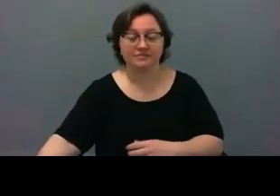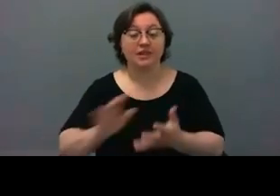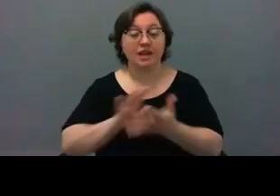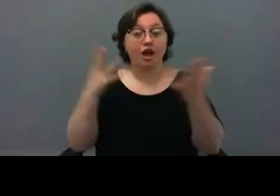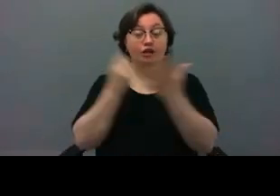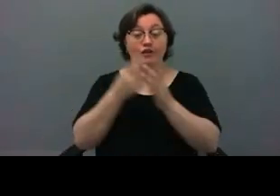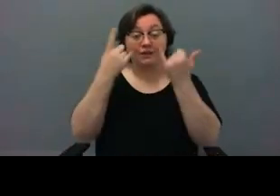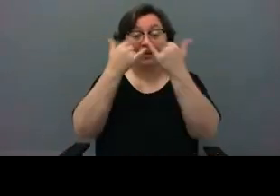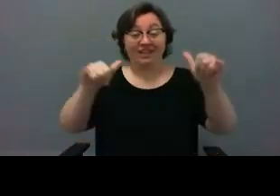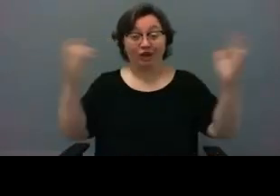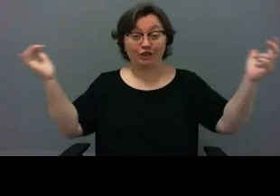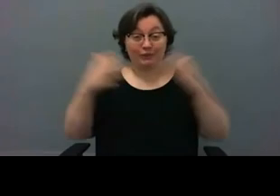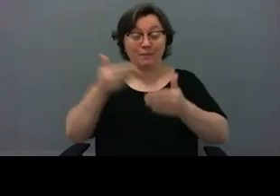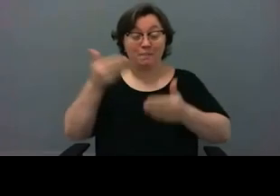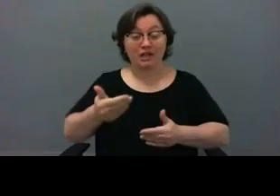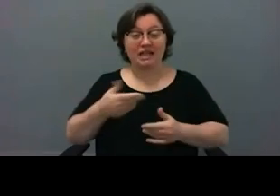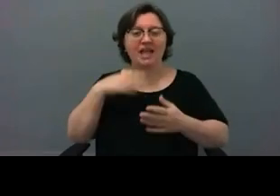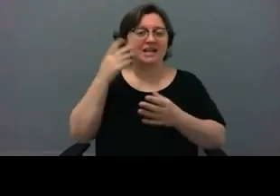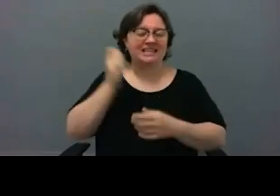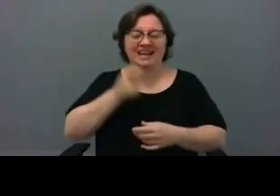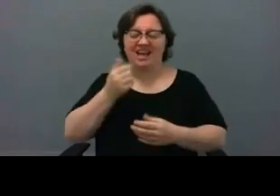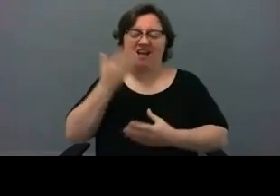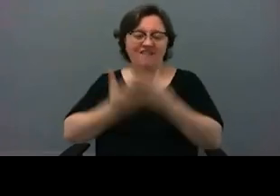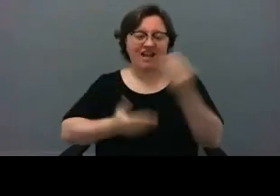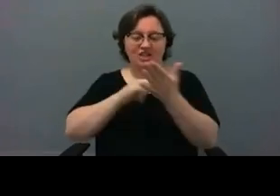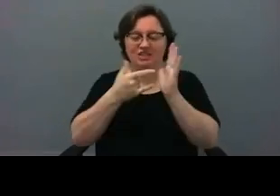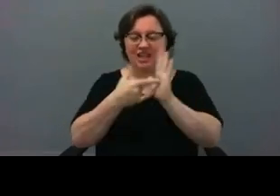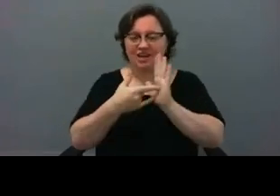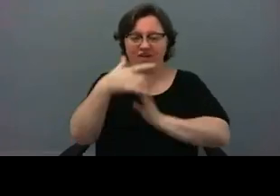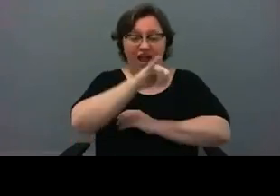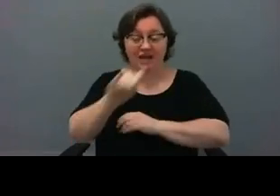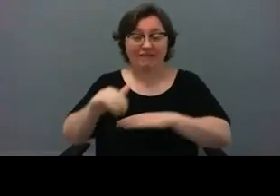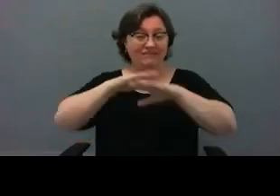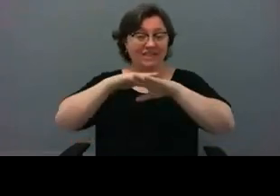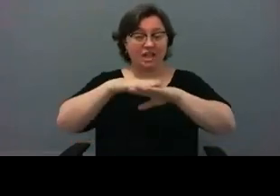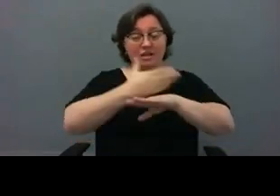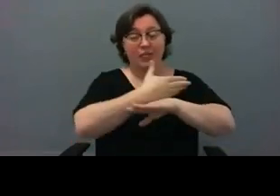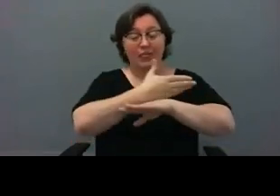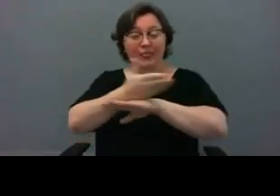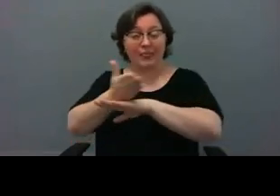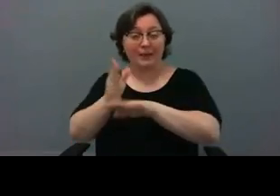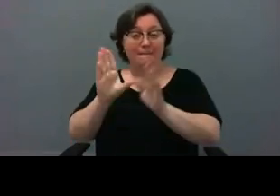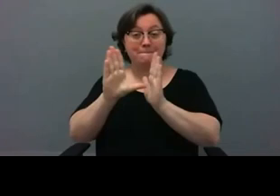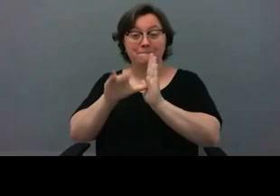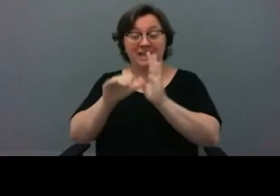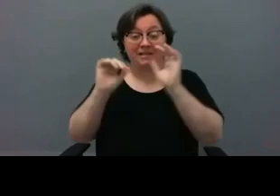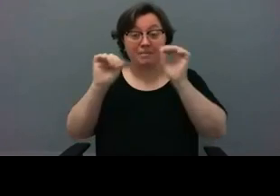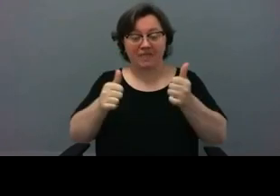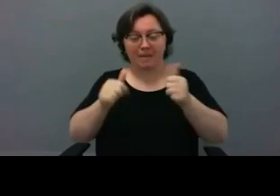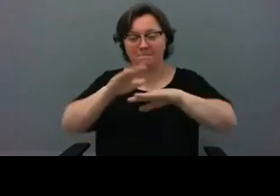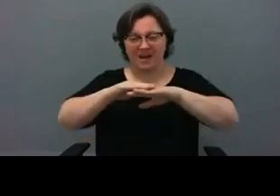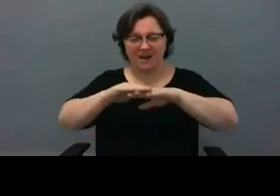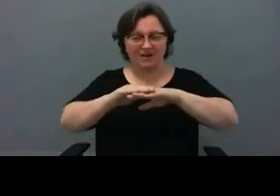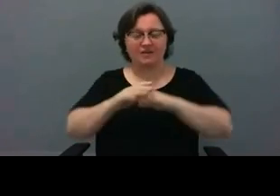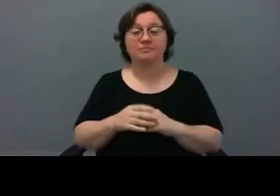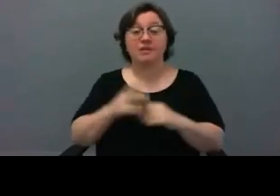pues siempre ocurren fallos técnicos. Os pedimos disculpas por este pequeño retraso que hemos tenido, pero la verdad